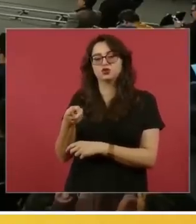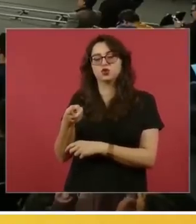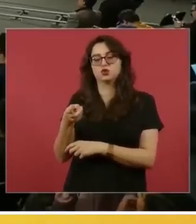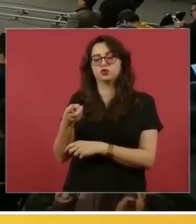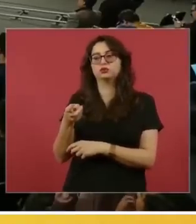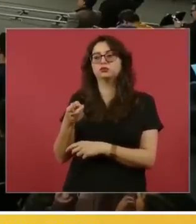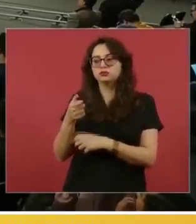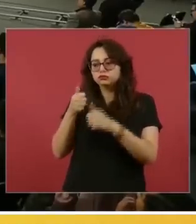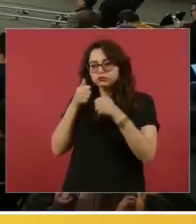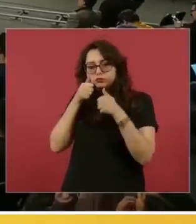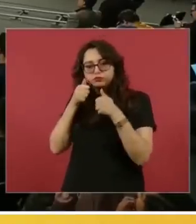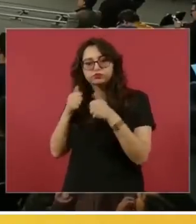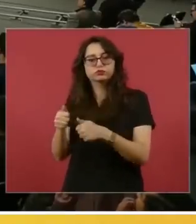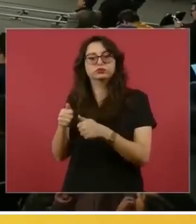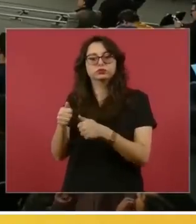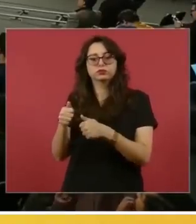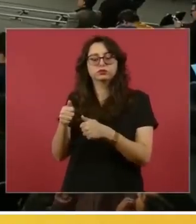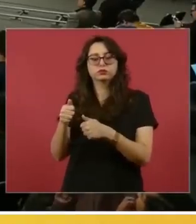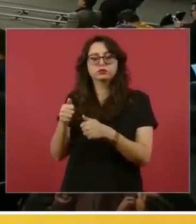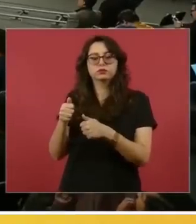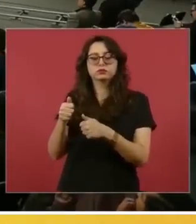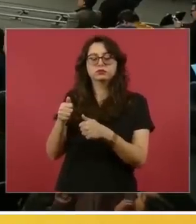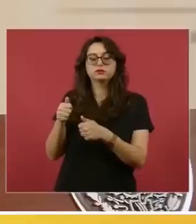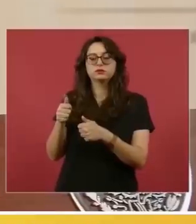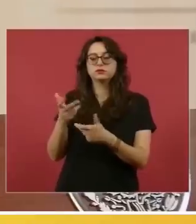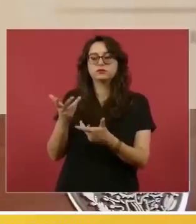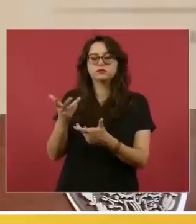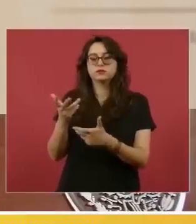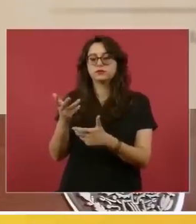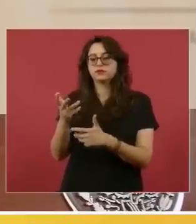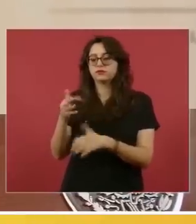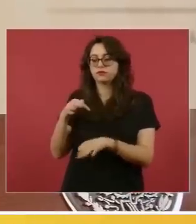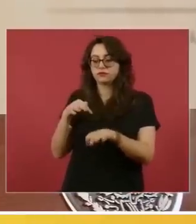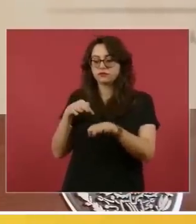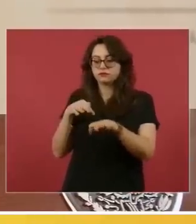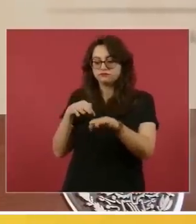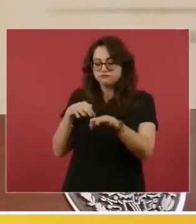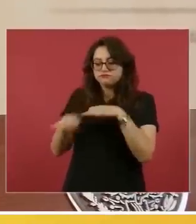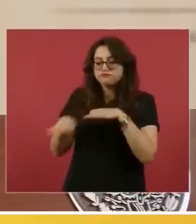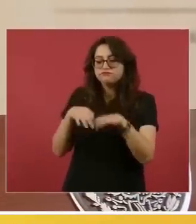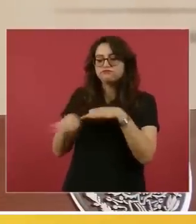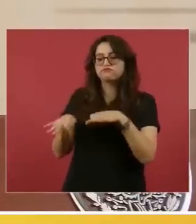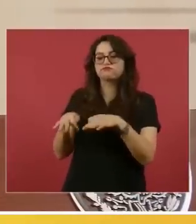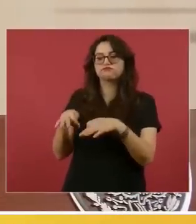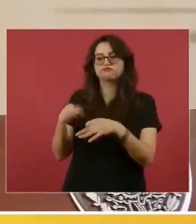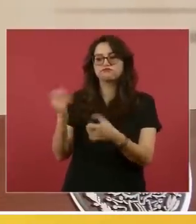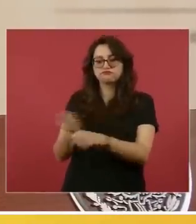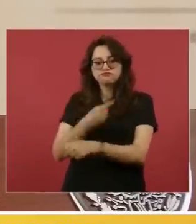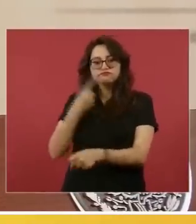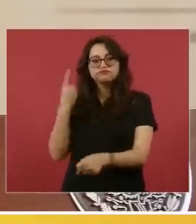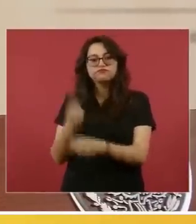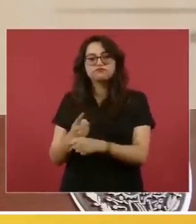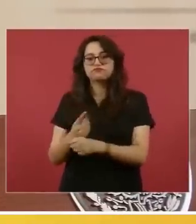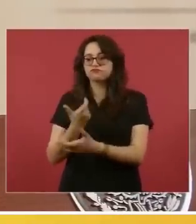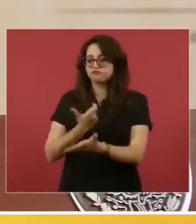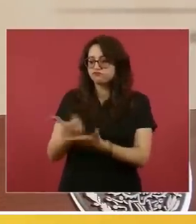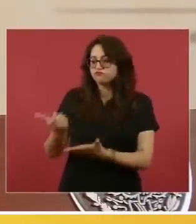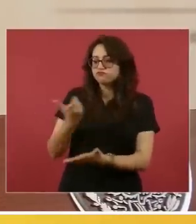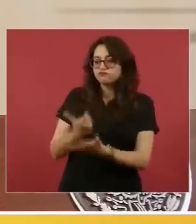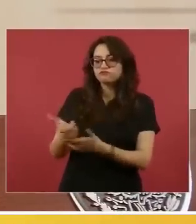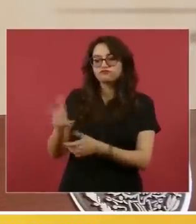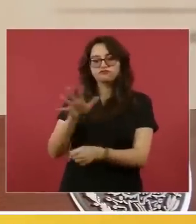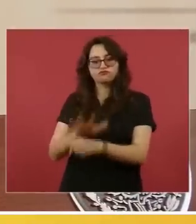no falte el trabajo que el salario alcance que